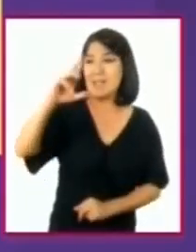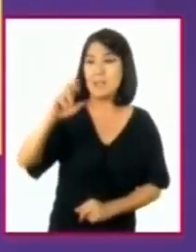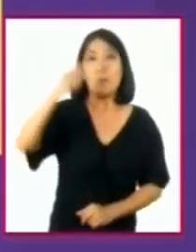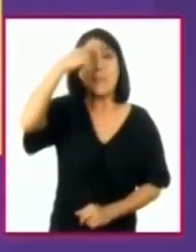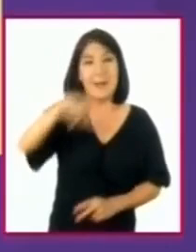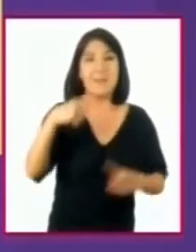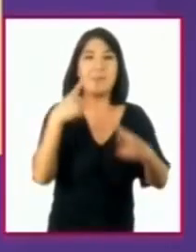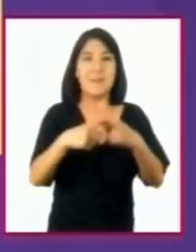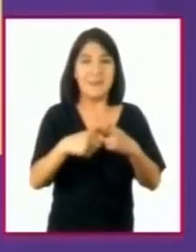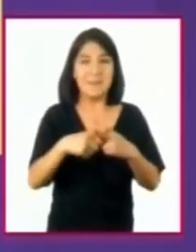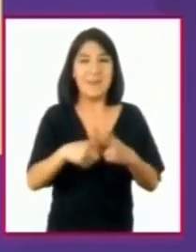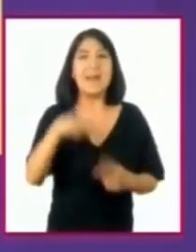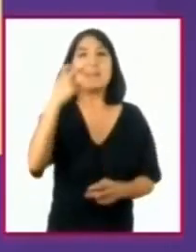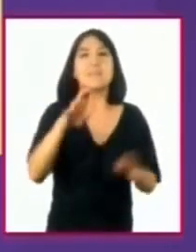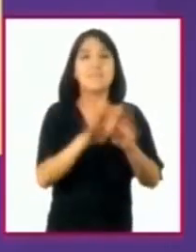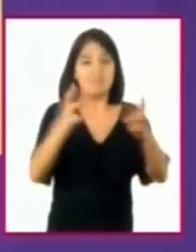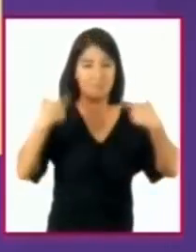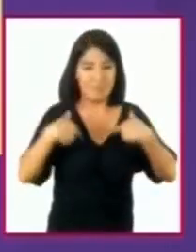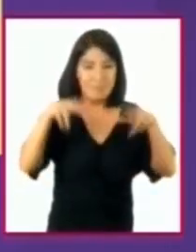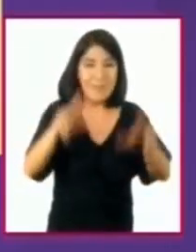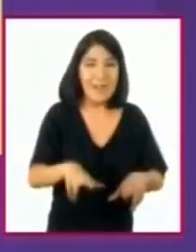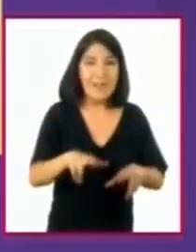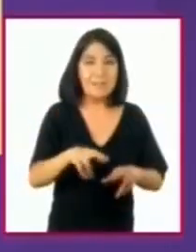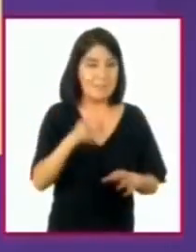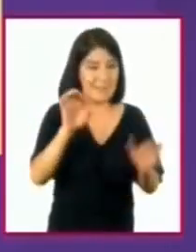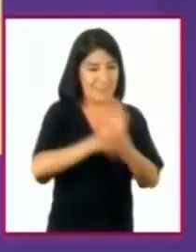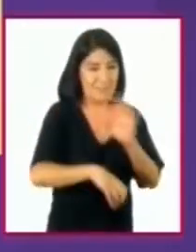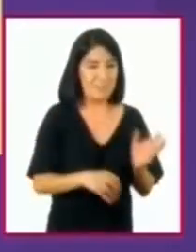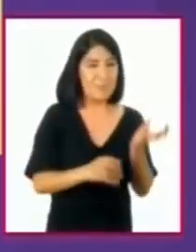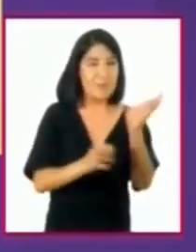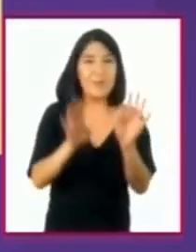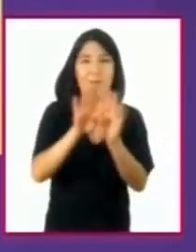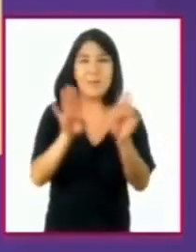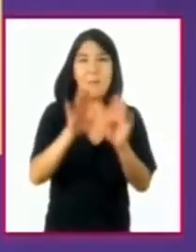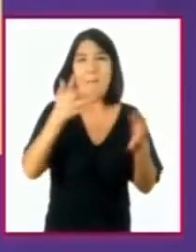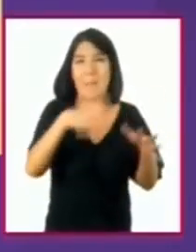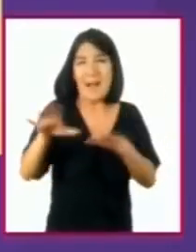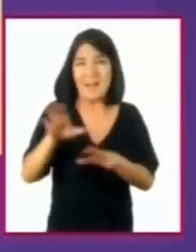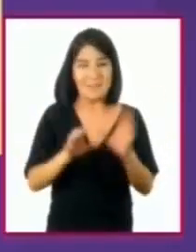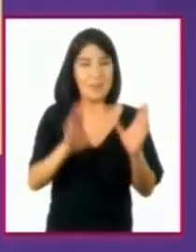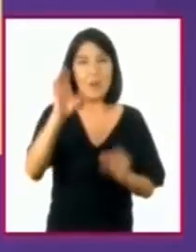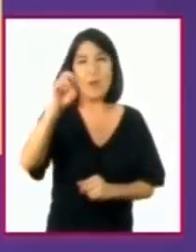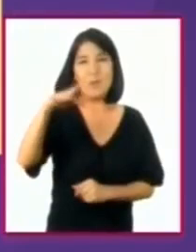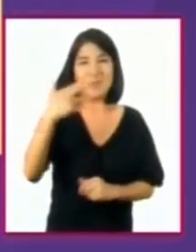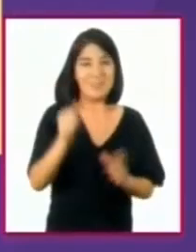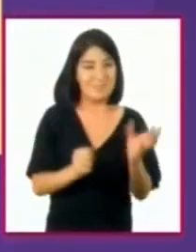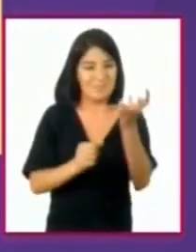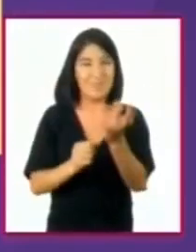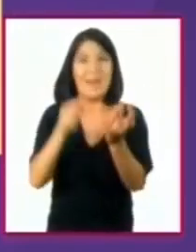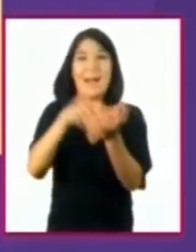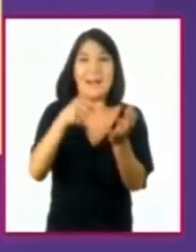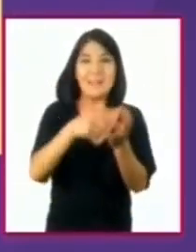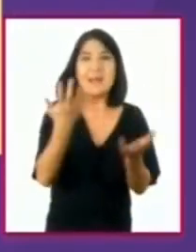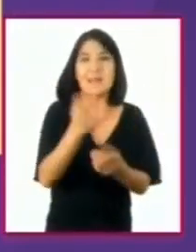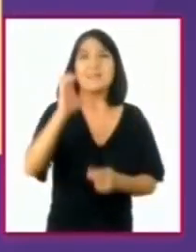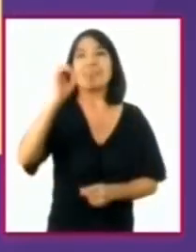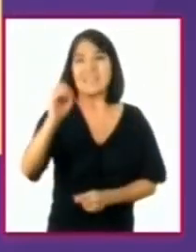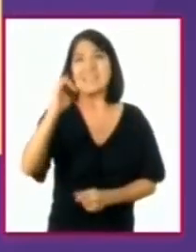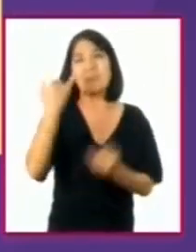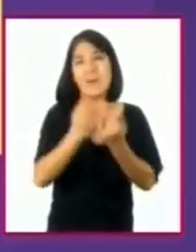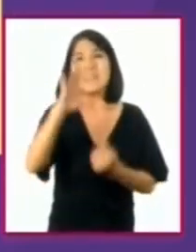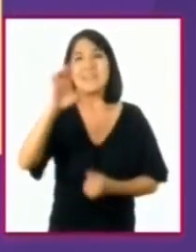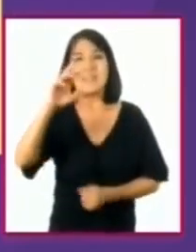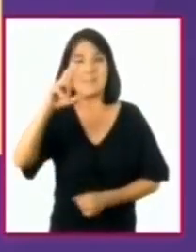matemático? Lo representaban con una concha o cebilla. Impresionante, ¿no? Ahora bien, ¿qué